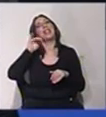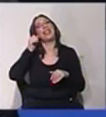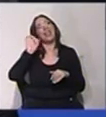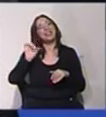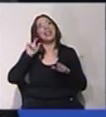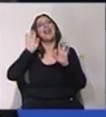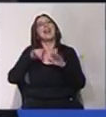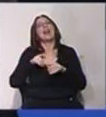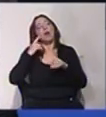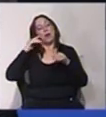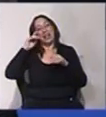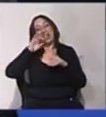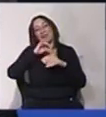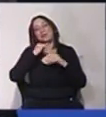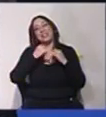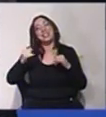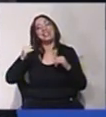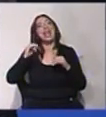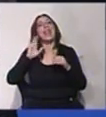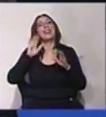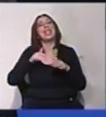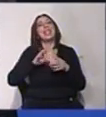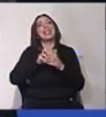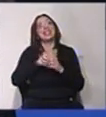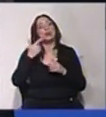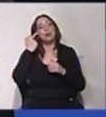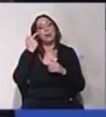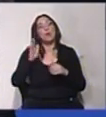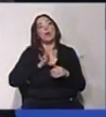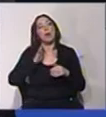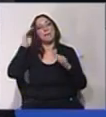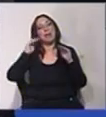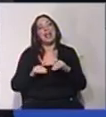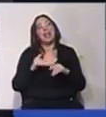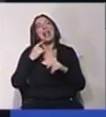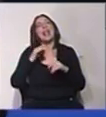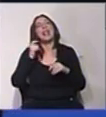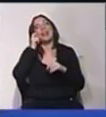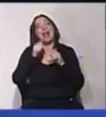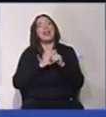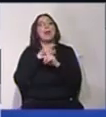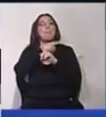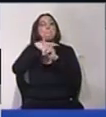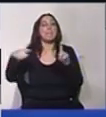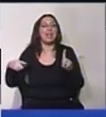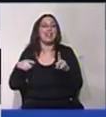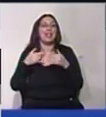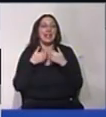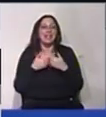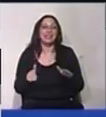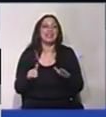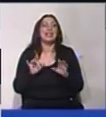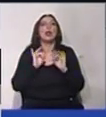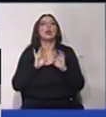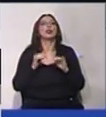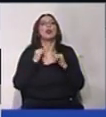crisis bajaron el suicidio en mujeres de edad media de la vida en sus inicios. Solo la línea